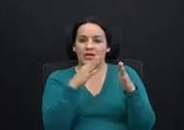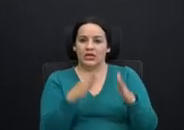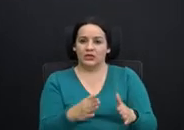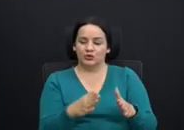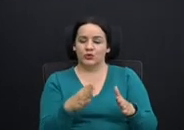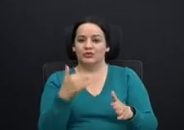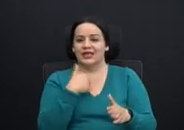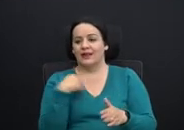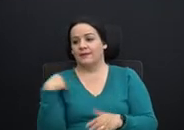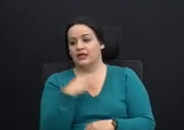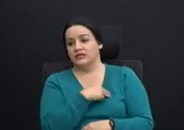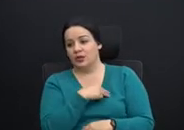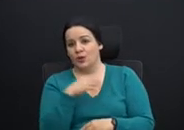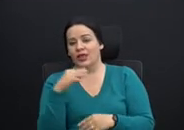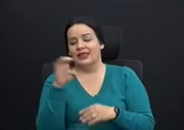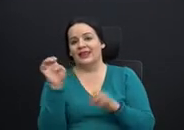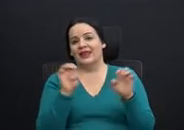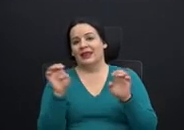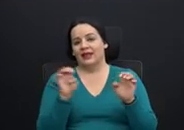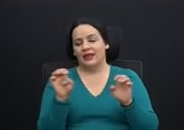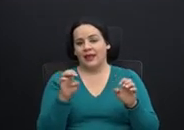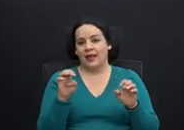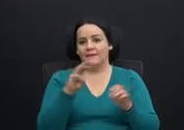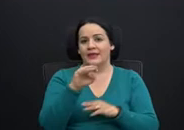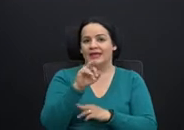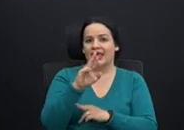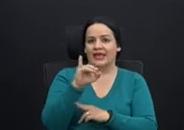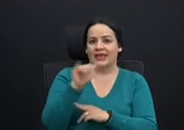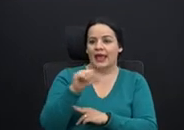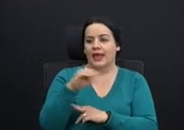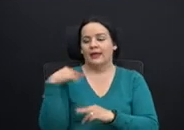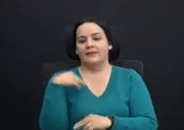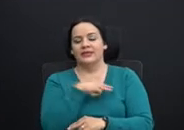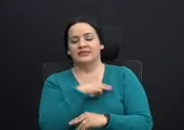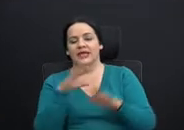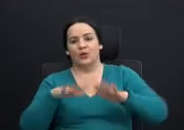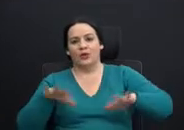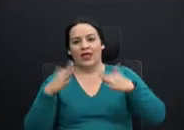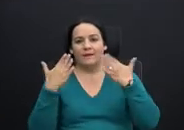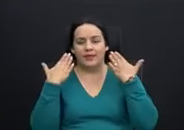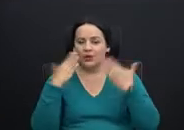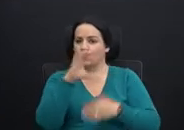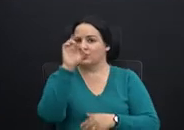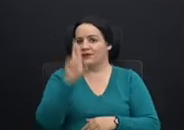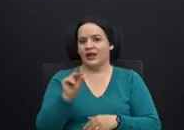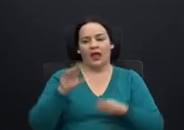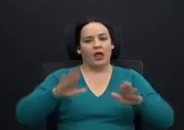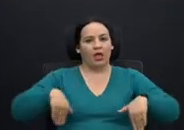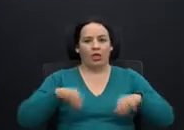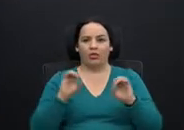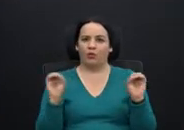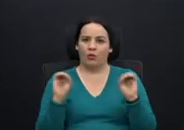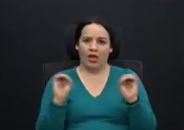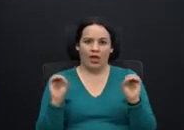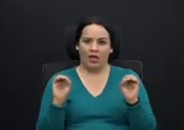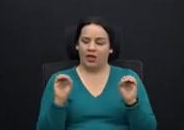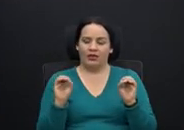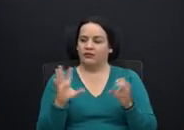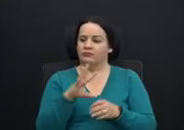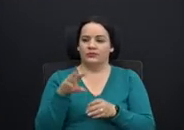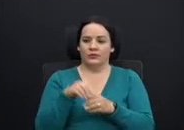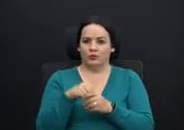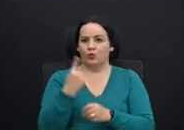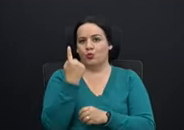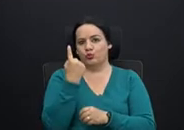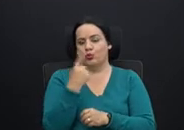de energía y minería y ministerios de ambiente. Costa Rica no lo tienen uno solo. En el sector eléctrico, posiblemente podemos ver